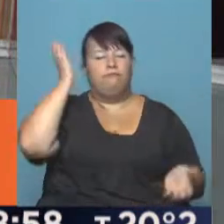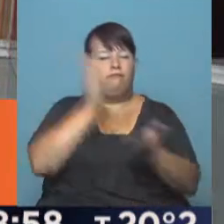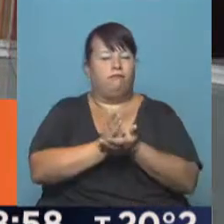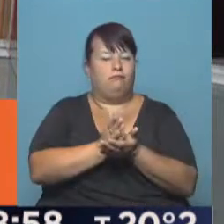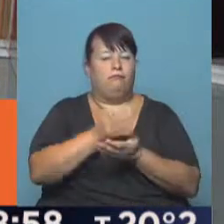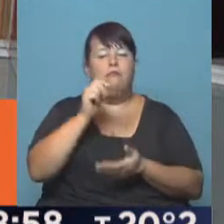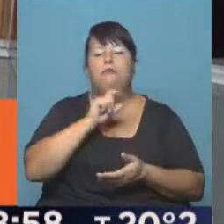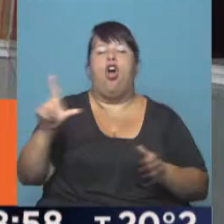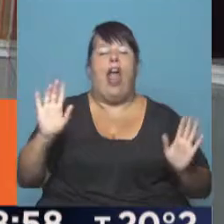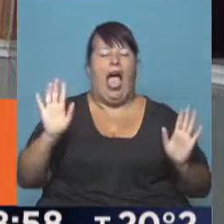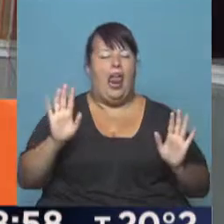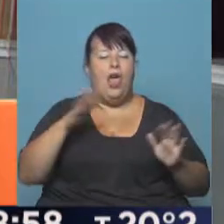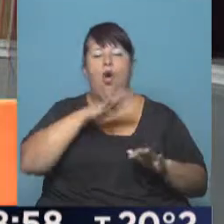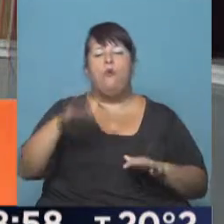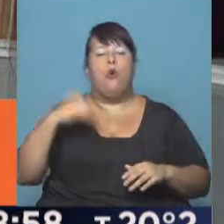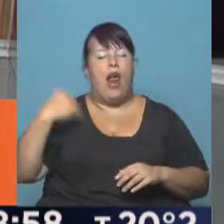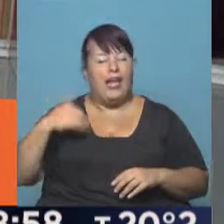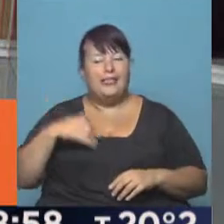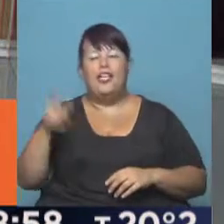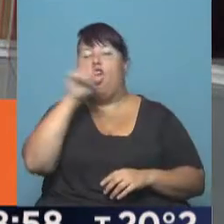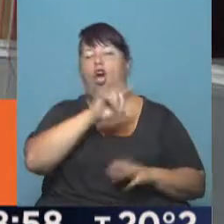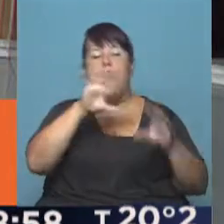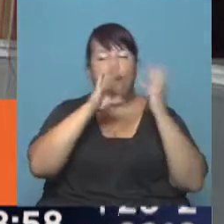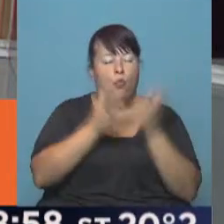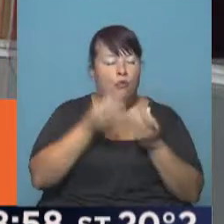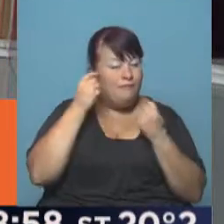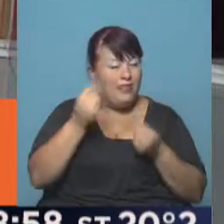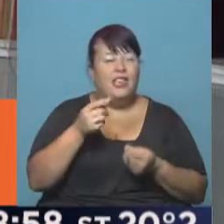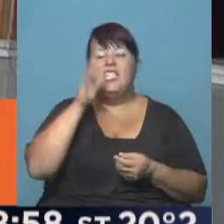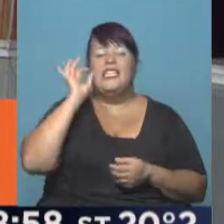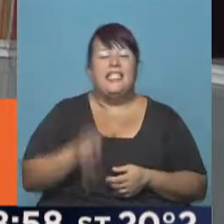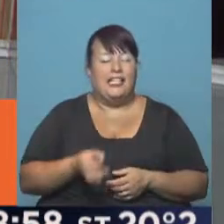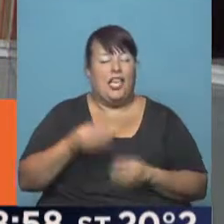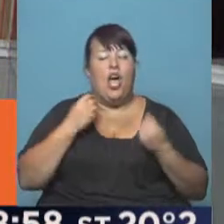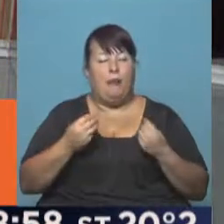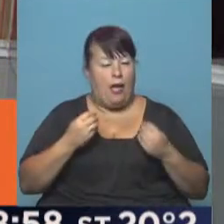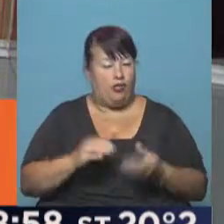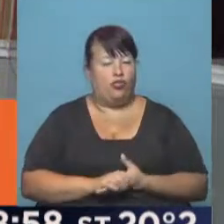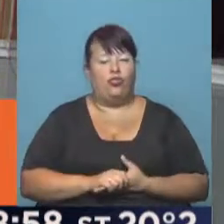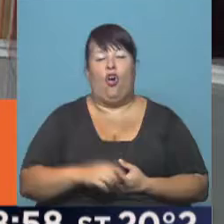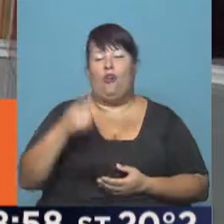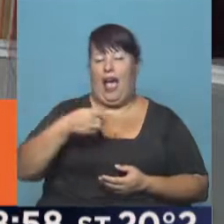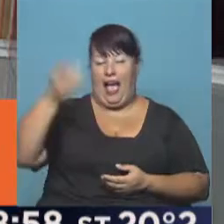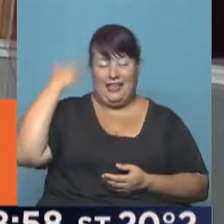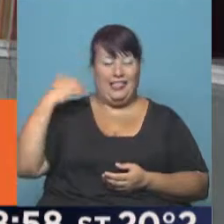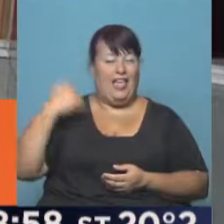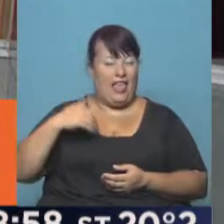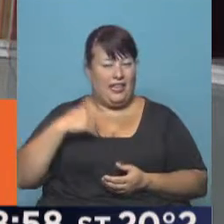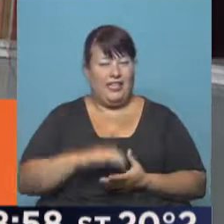moral, tanto del pueblo argentino como del mundo, a partir de que se enteró de lo que estaba ocurriendo, había pasado en la